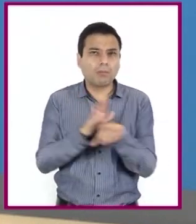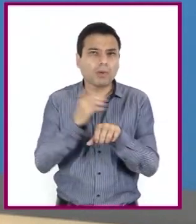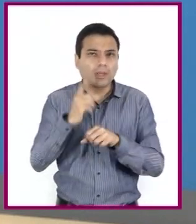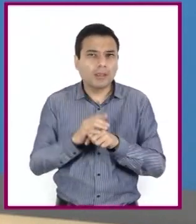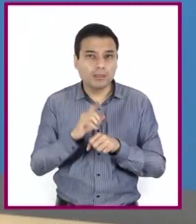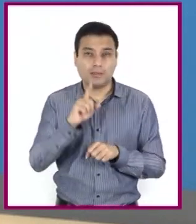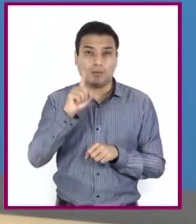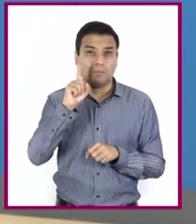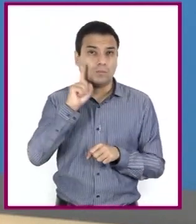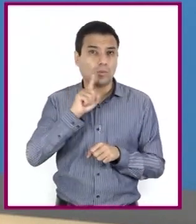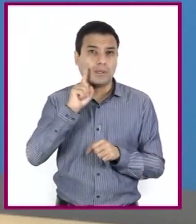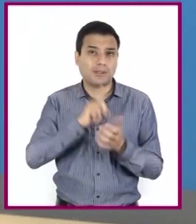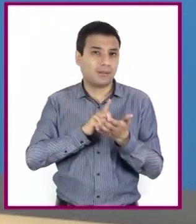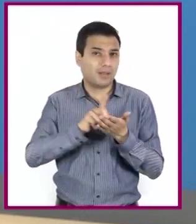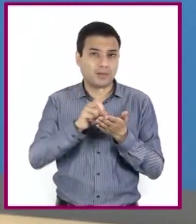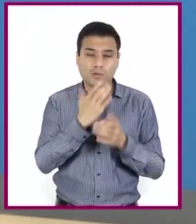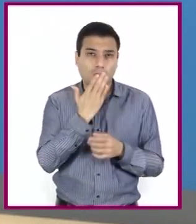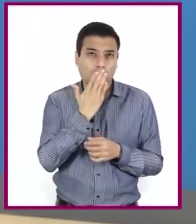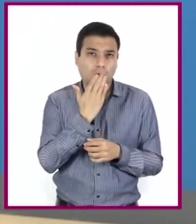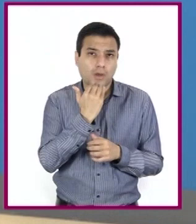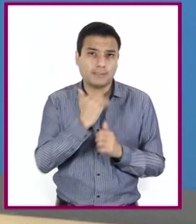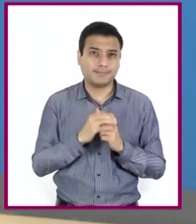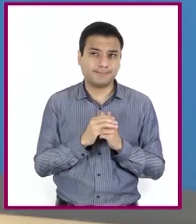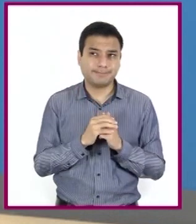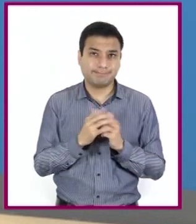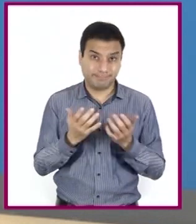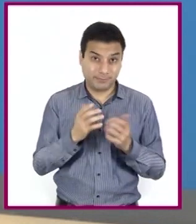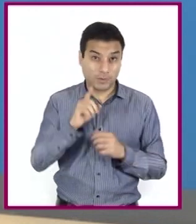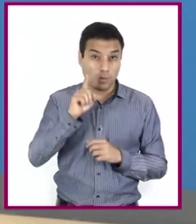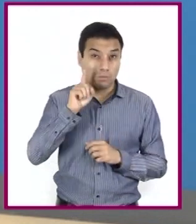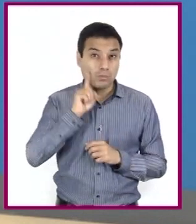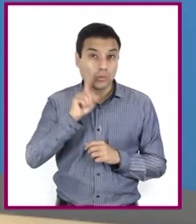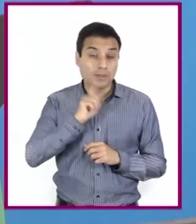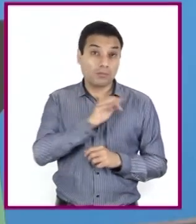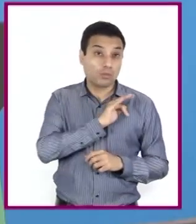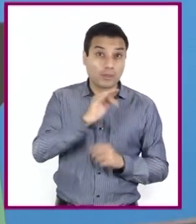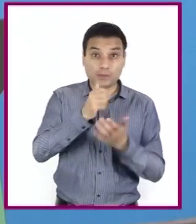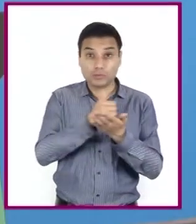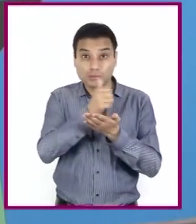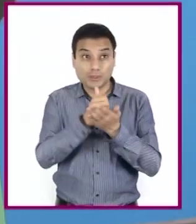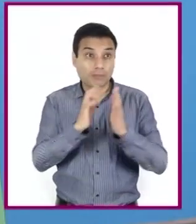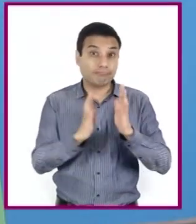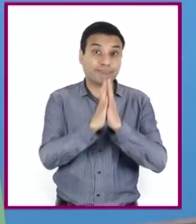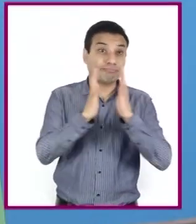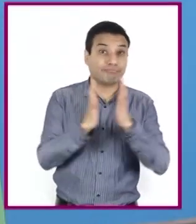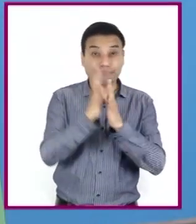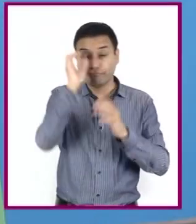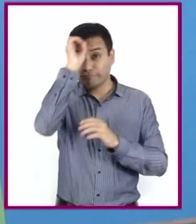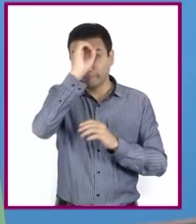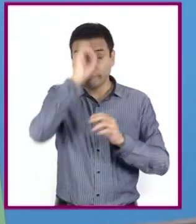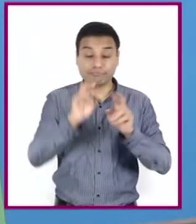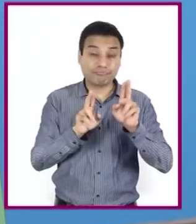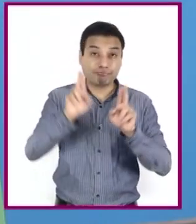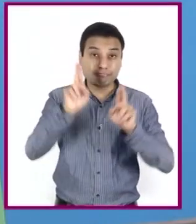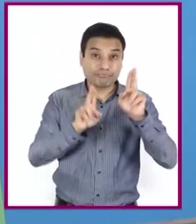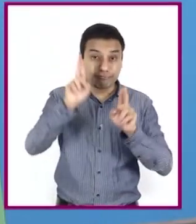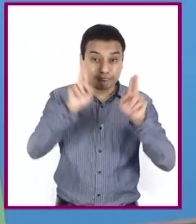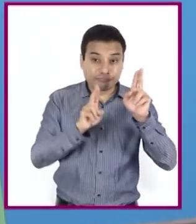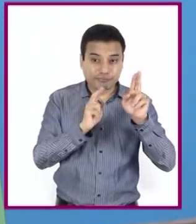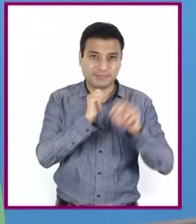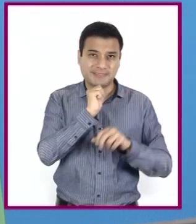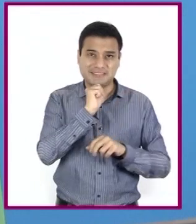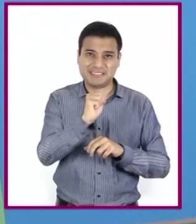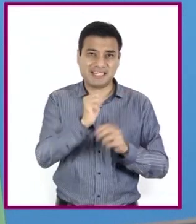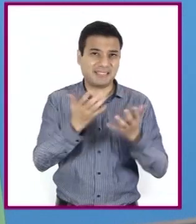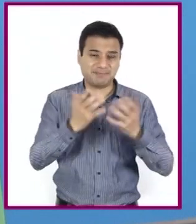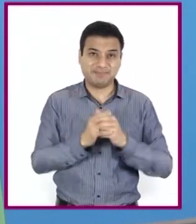ciudadanos. No cabe siquiera denominarlas ciudadanas de segunda clase. En ambos casos, la mayor parte